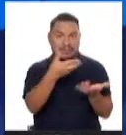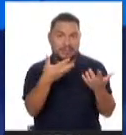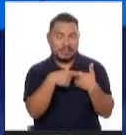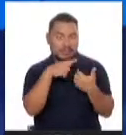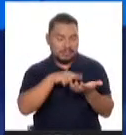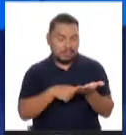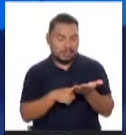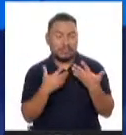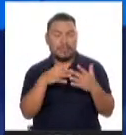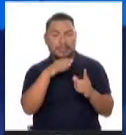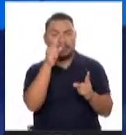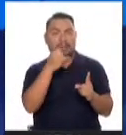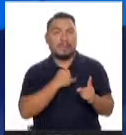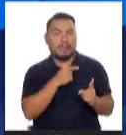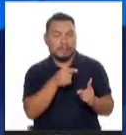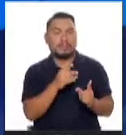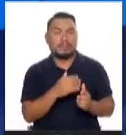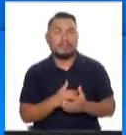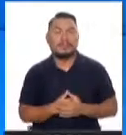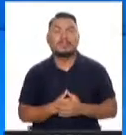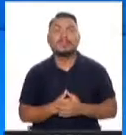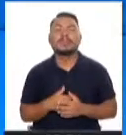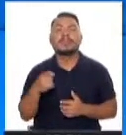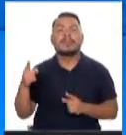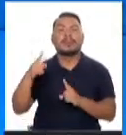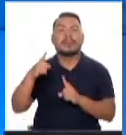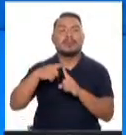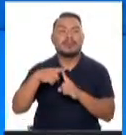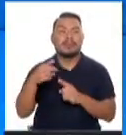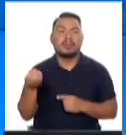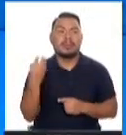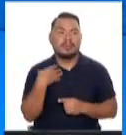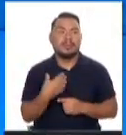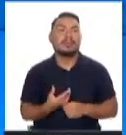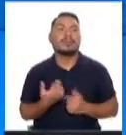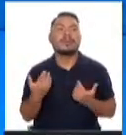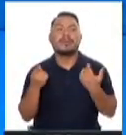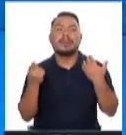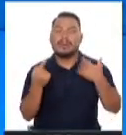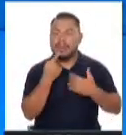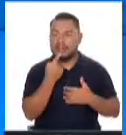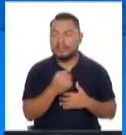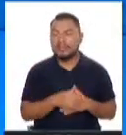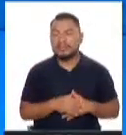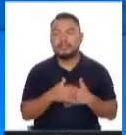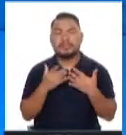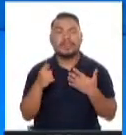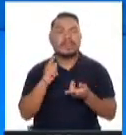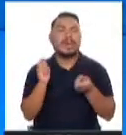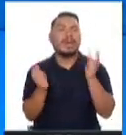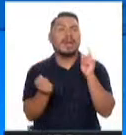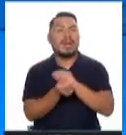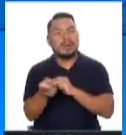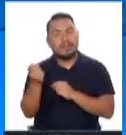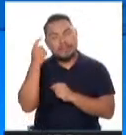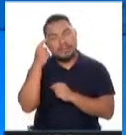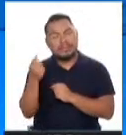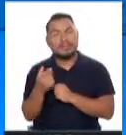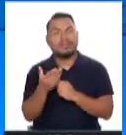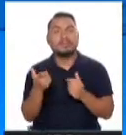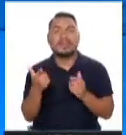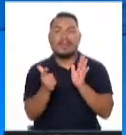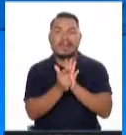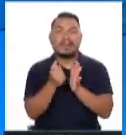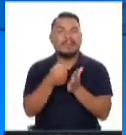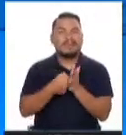estar plenamente identificado. Pero Alejandro Toledo nos ha dicho varias cosas, pero al final se ha cambiado de parecer con los recursos legales